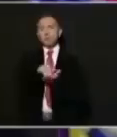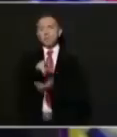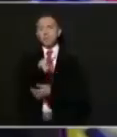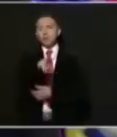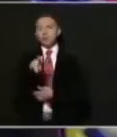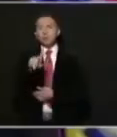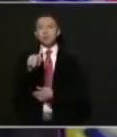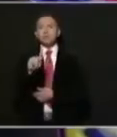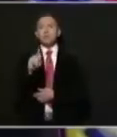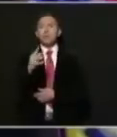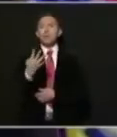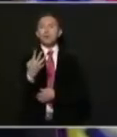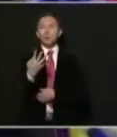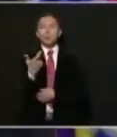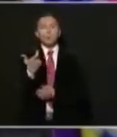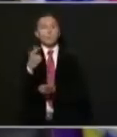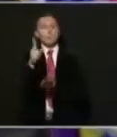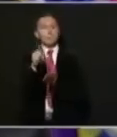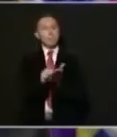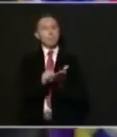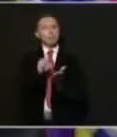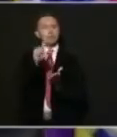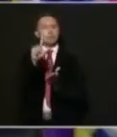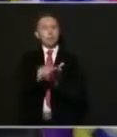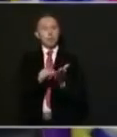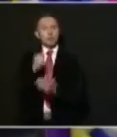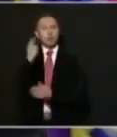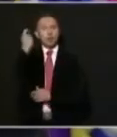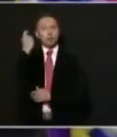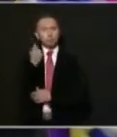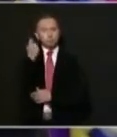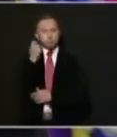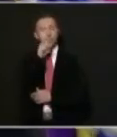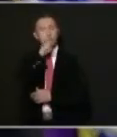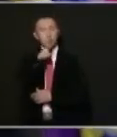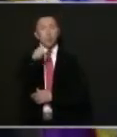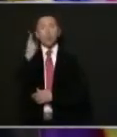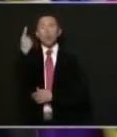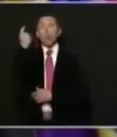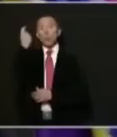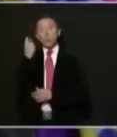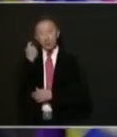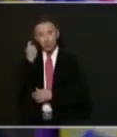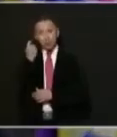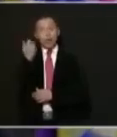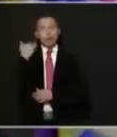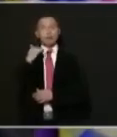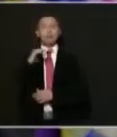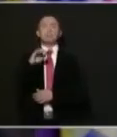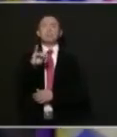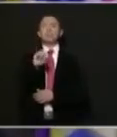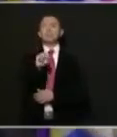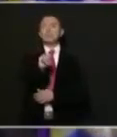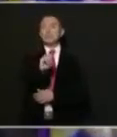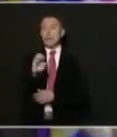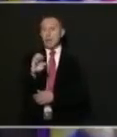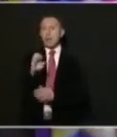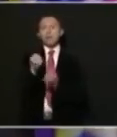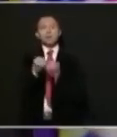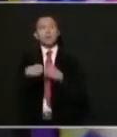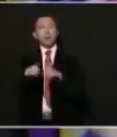1.274 pesos mensuales. Incluye a jubilados y pensionados del ISSSTE y del